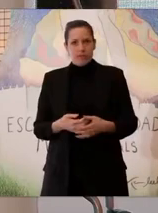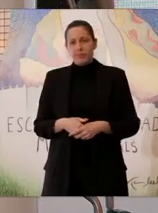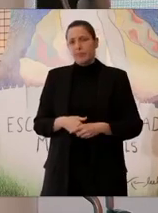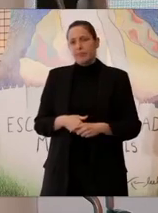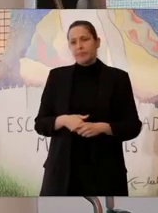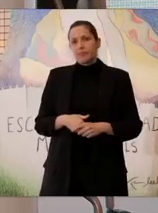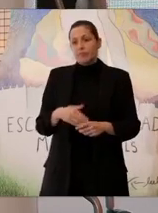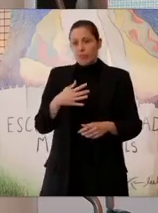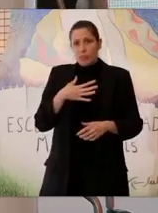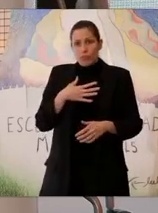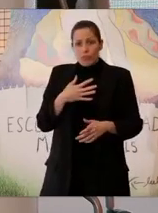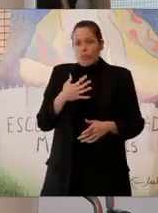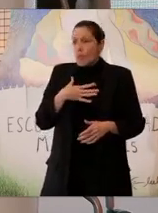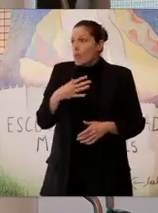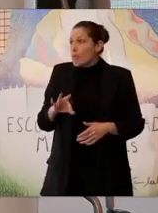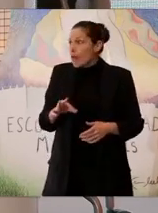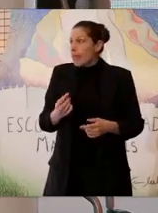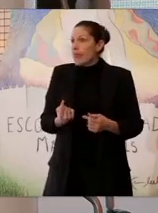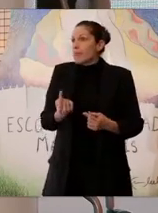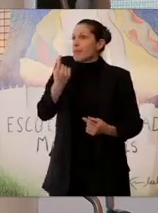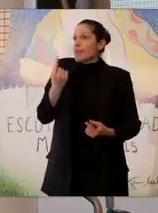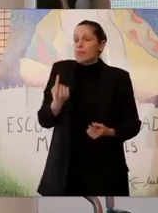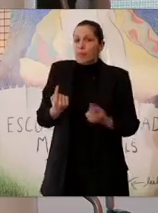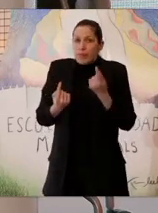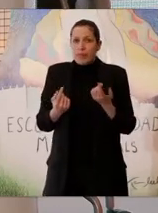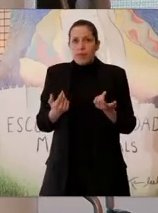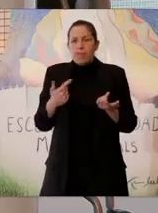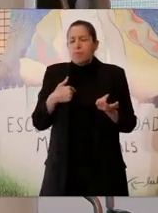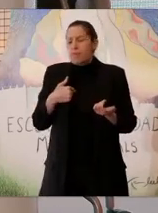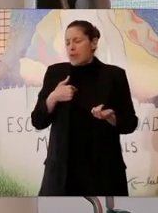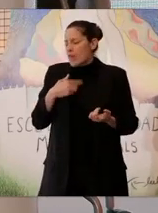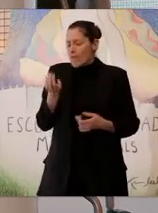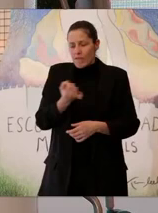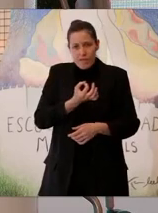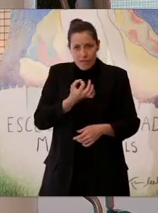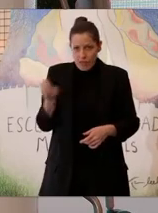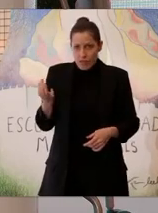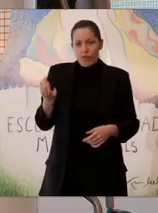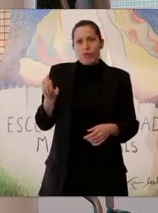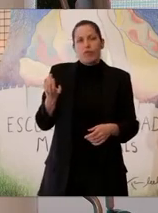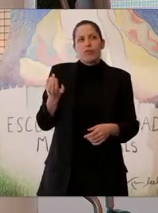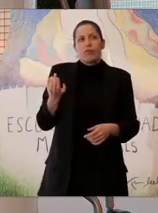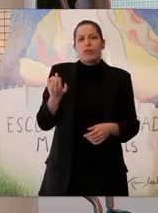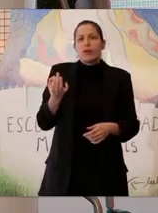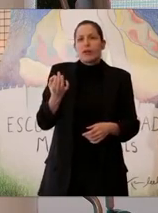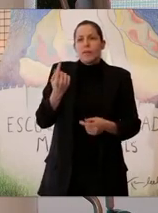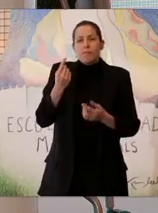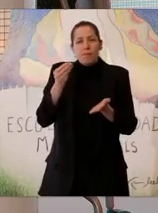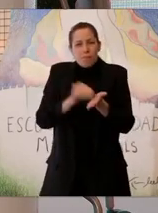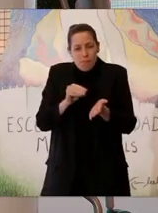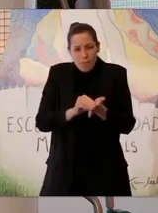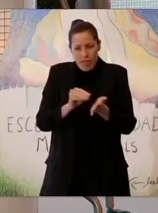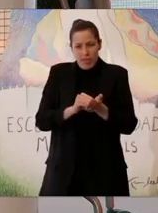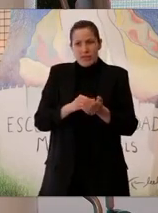Pues podría pasar eso o no, habría alguna. Pero estoy convencida de que son muy pocas las ocasiones en las que los